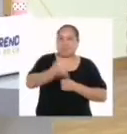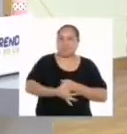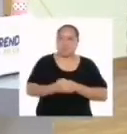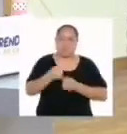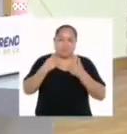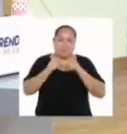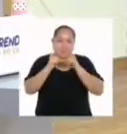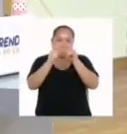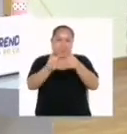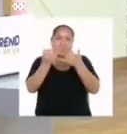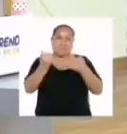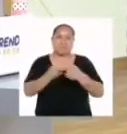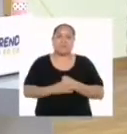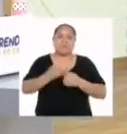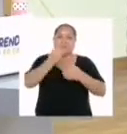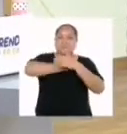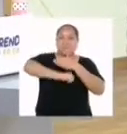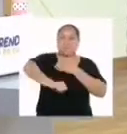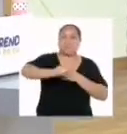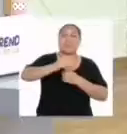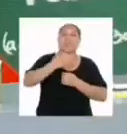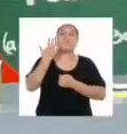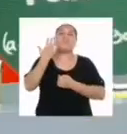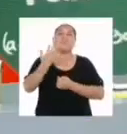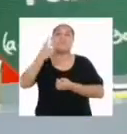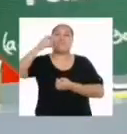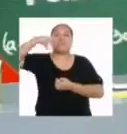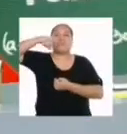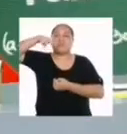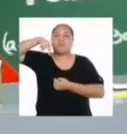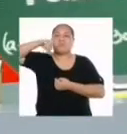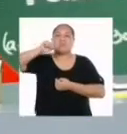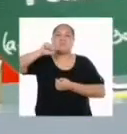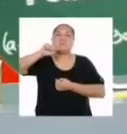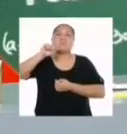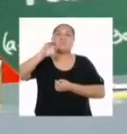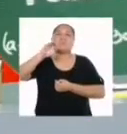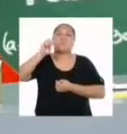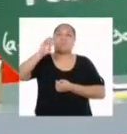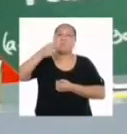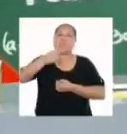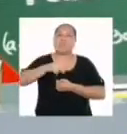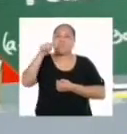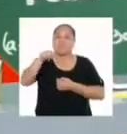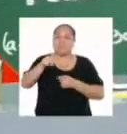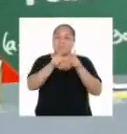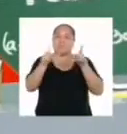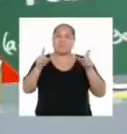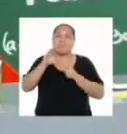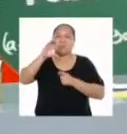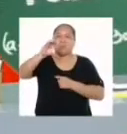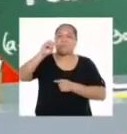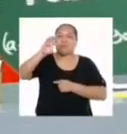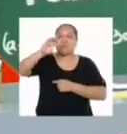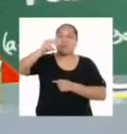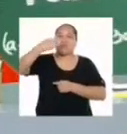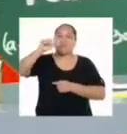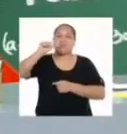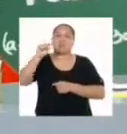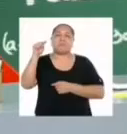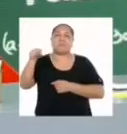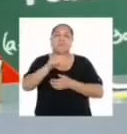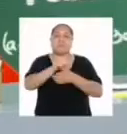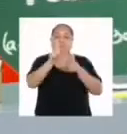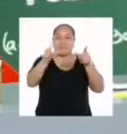hasta ahora ocurre: los hijos de la mamacocha. Les cuento que esto ocurre en la comunidad de Cocha, en la provincia de